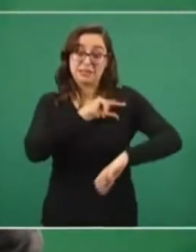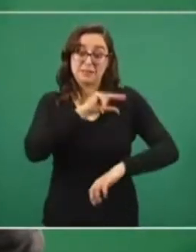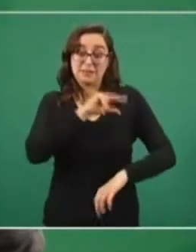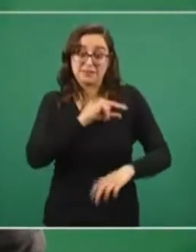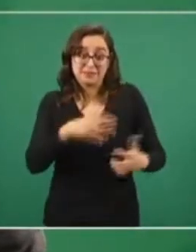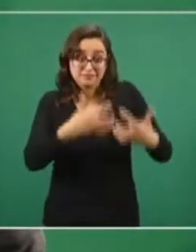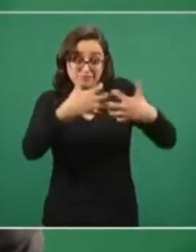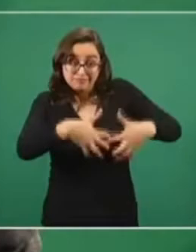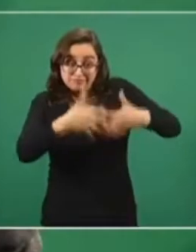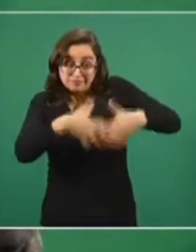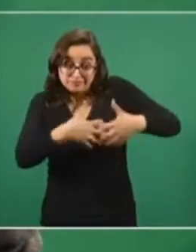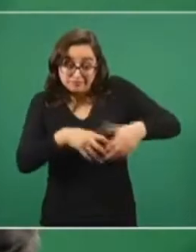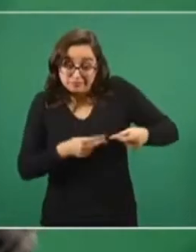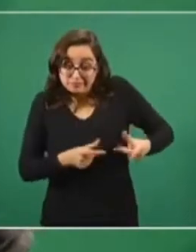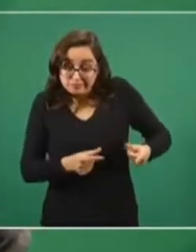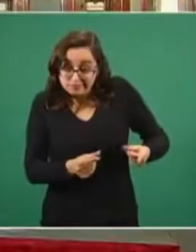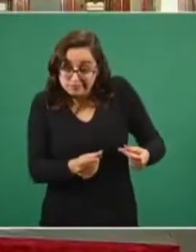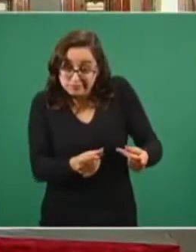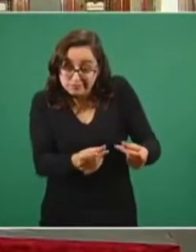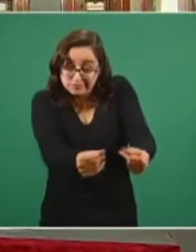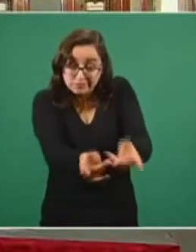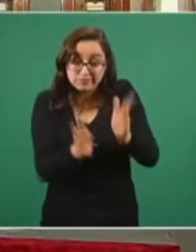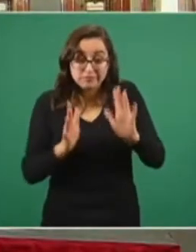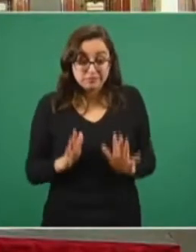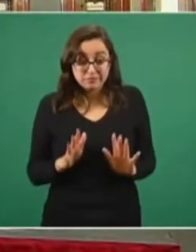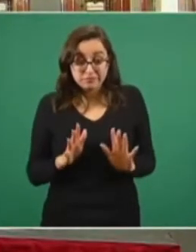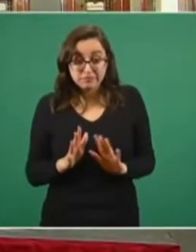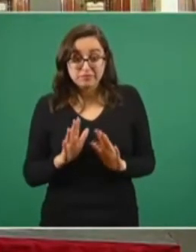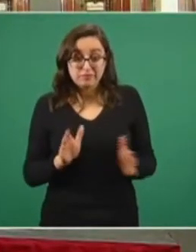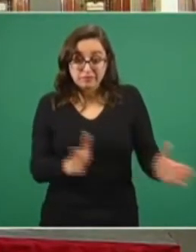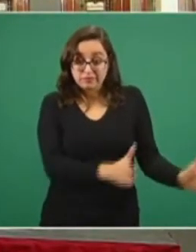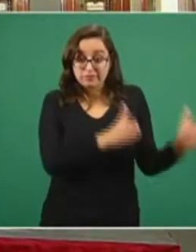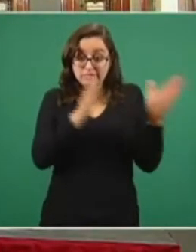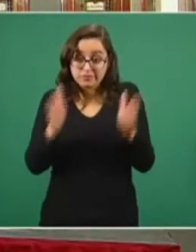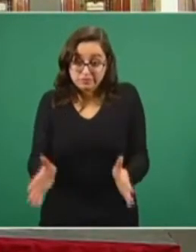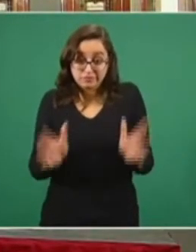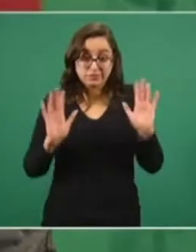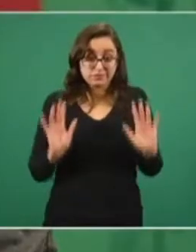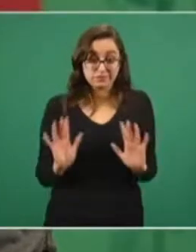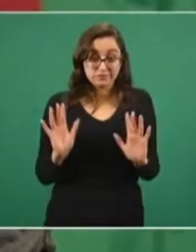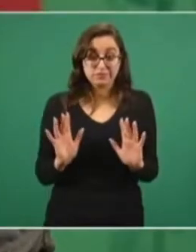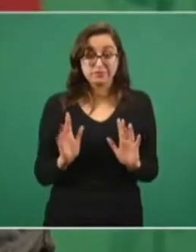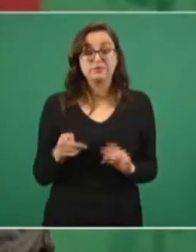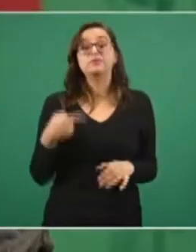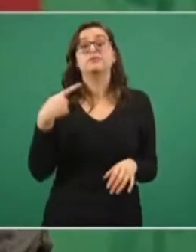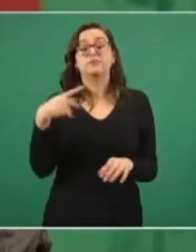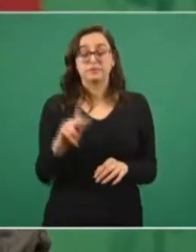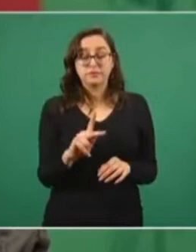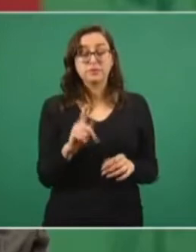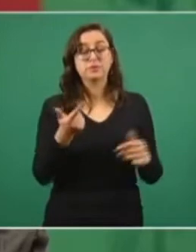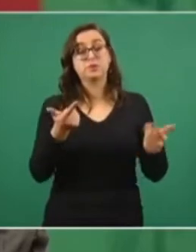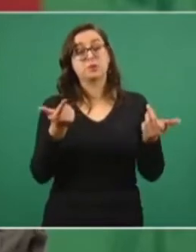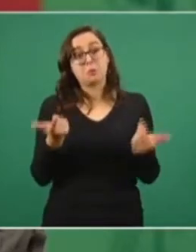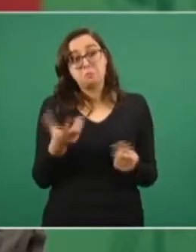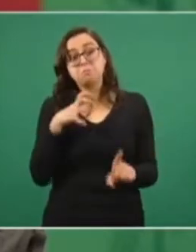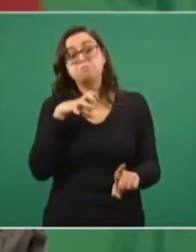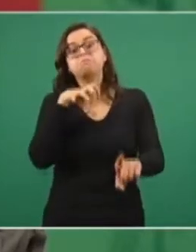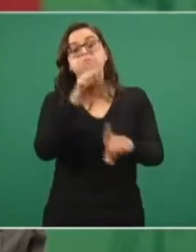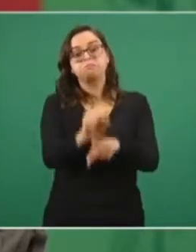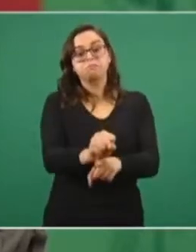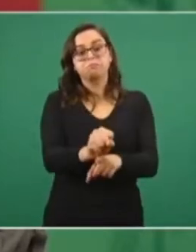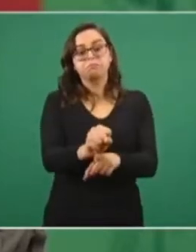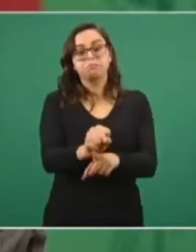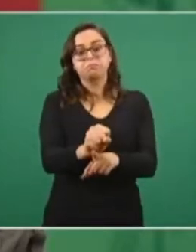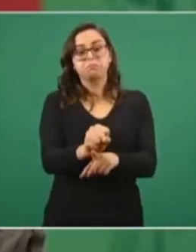están trabajando en ello concreten tener la capacidad de producción, pero si se logra, tendríamos a partir